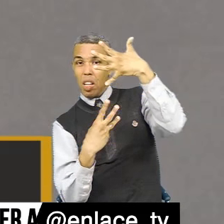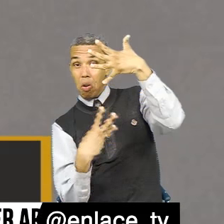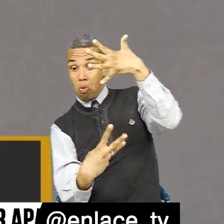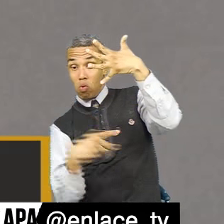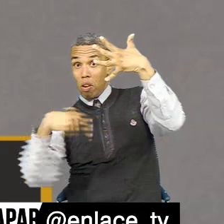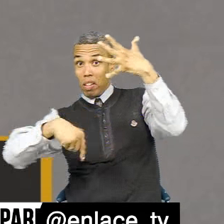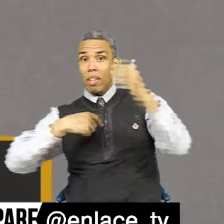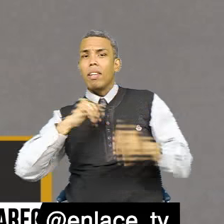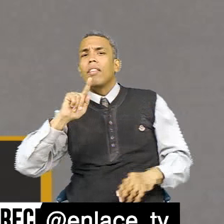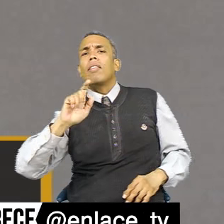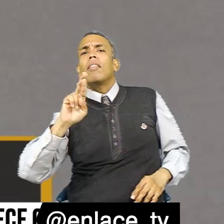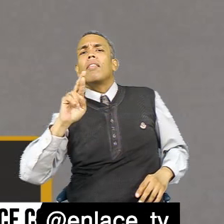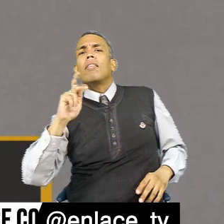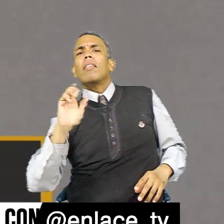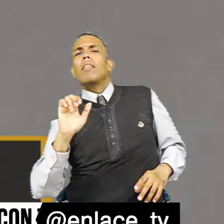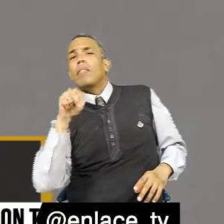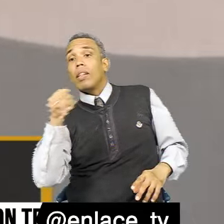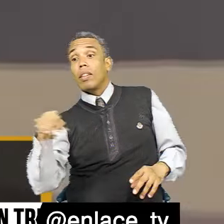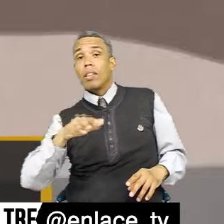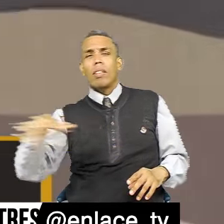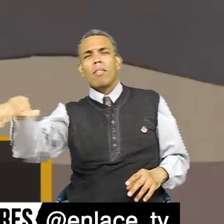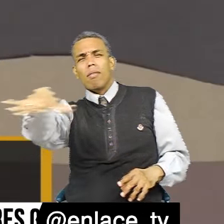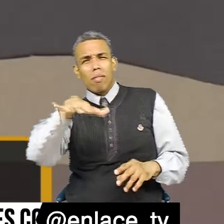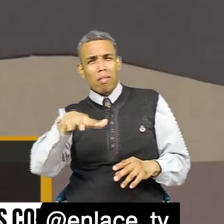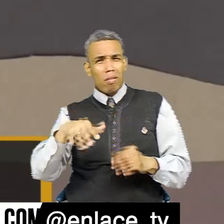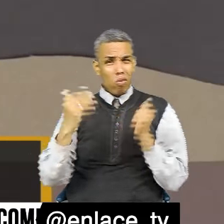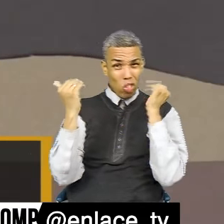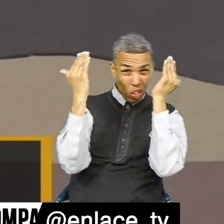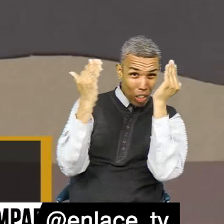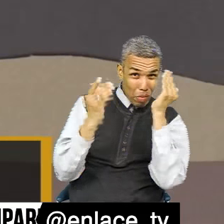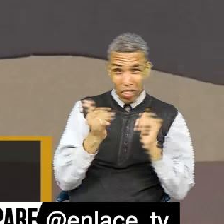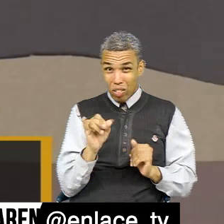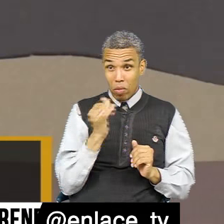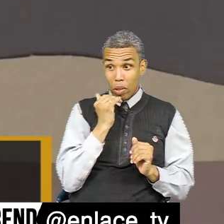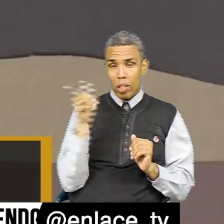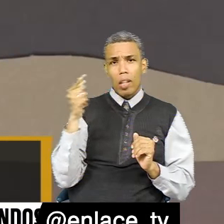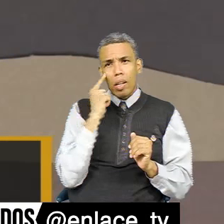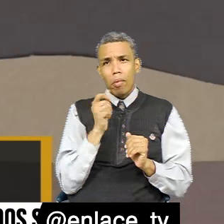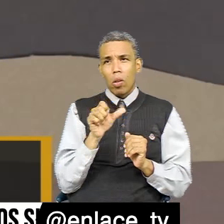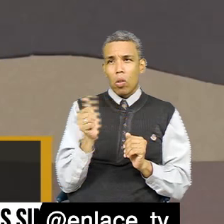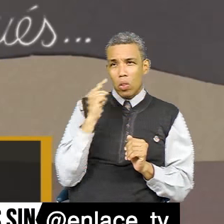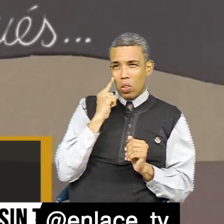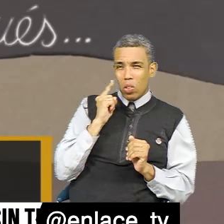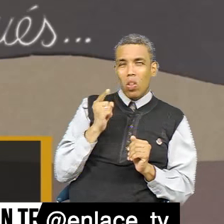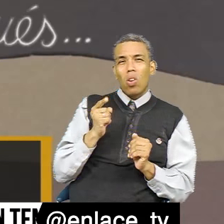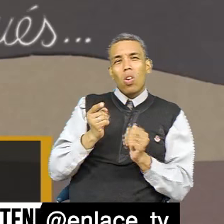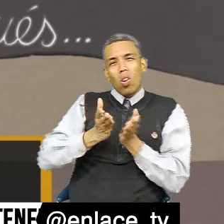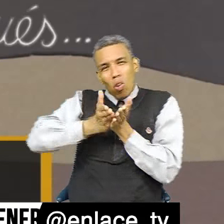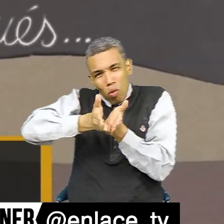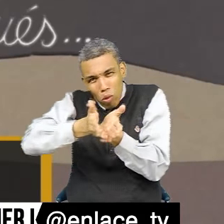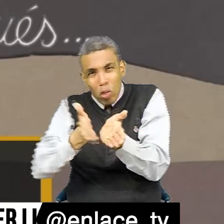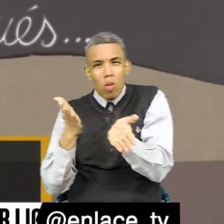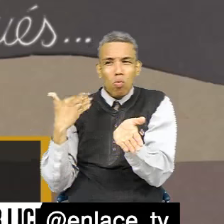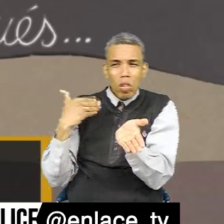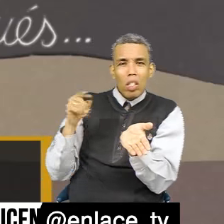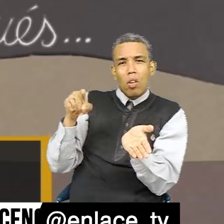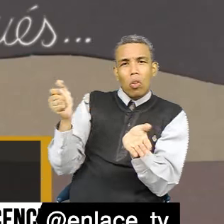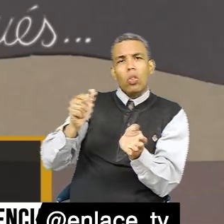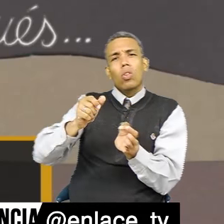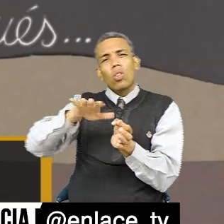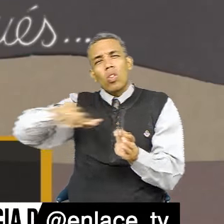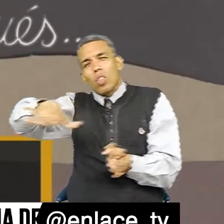Barranca, como el bloque BMM-37, el bloque BM que se encuentra en Puerto Wilches, o el bloque BMM-3 que se encuentra en San Martín, o el mismo